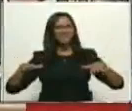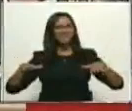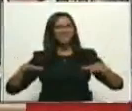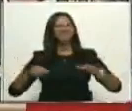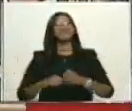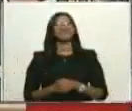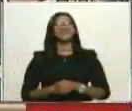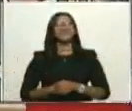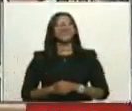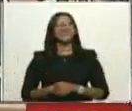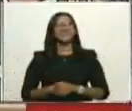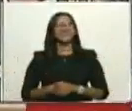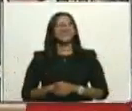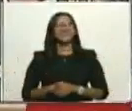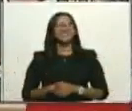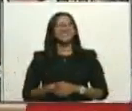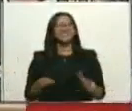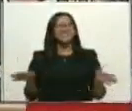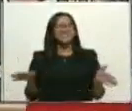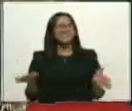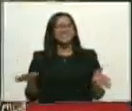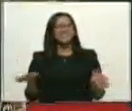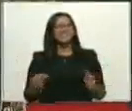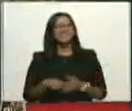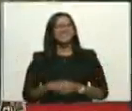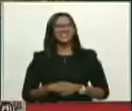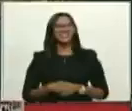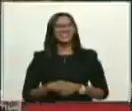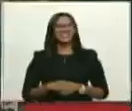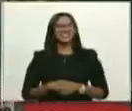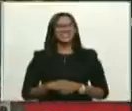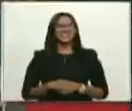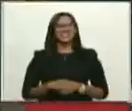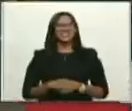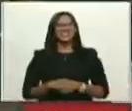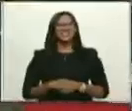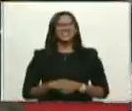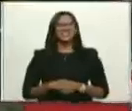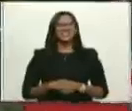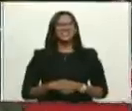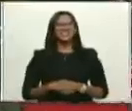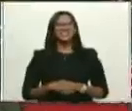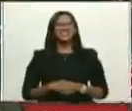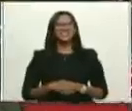Lleva, lleva. Está bien. Está bien, compadre, pero estamos en vivo.